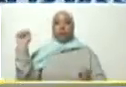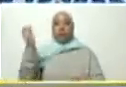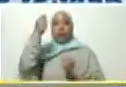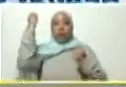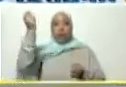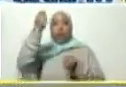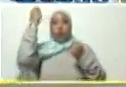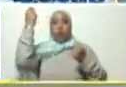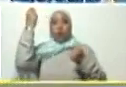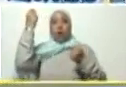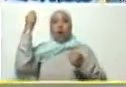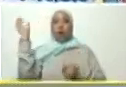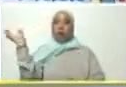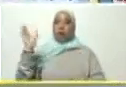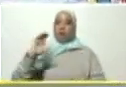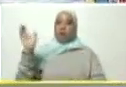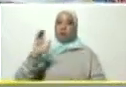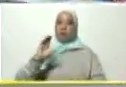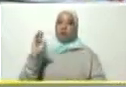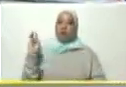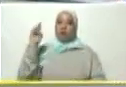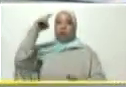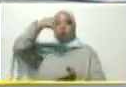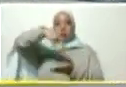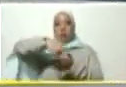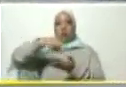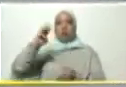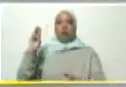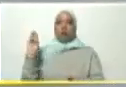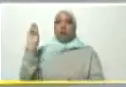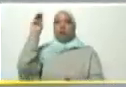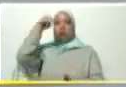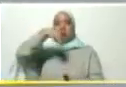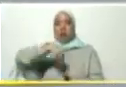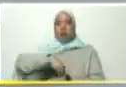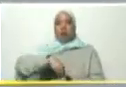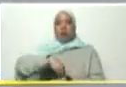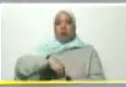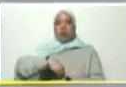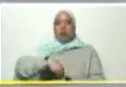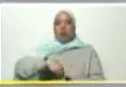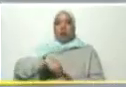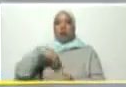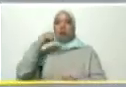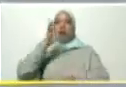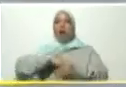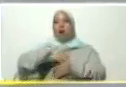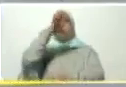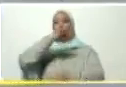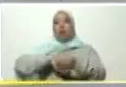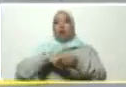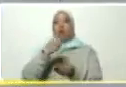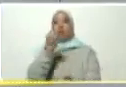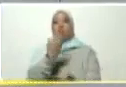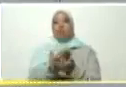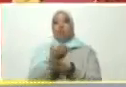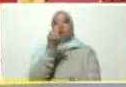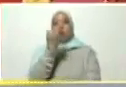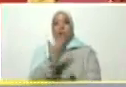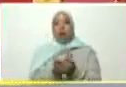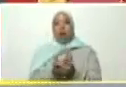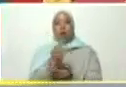de Caracas de carabobo de aragua de anzoátegui monagas Bolívar